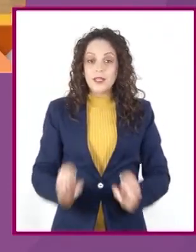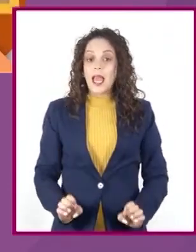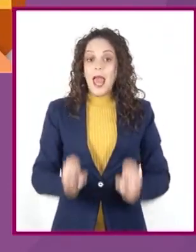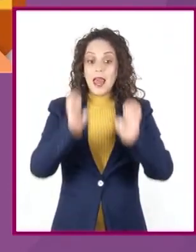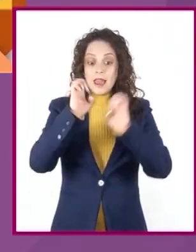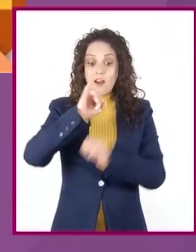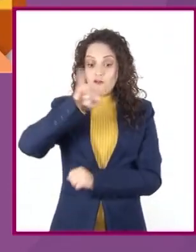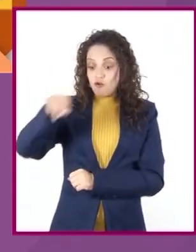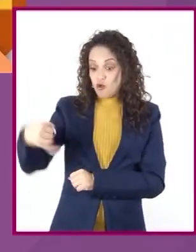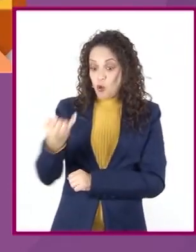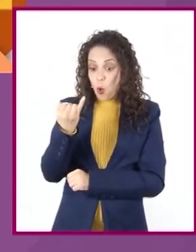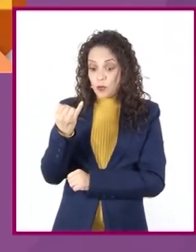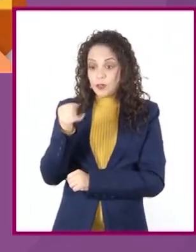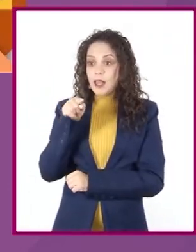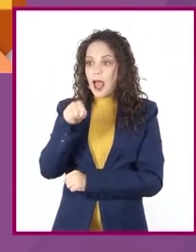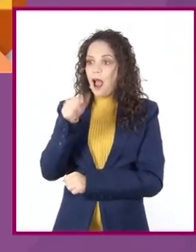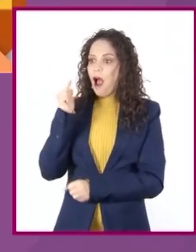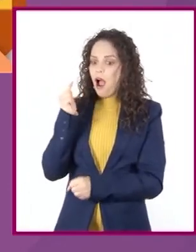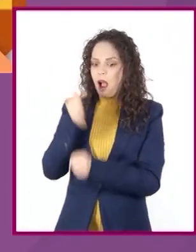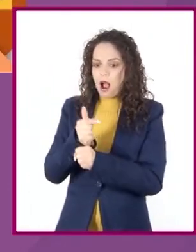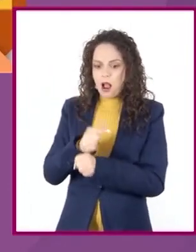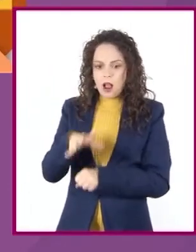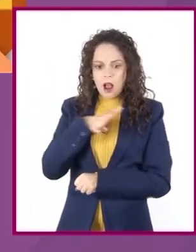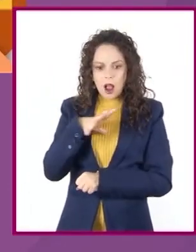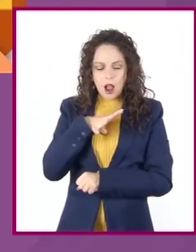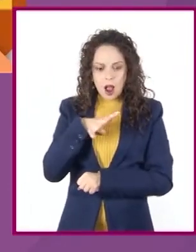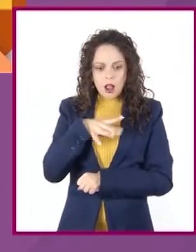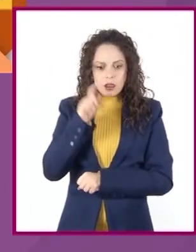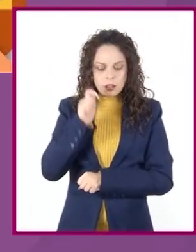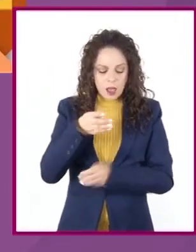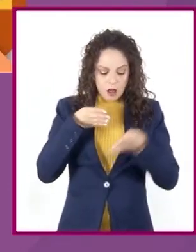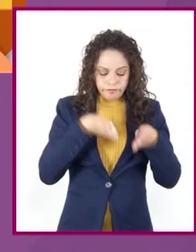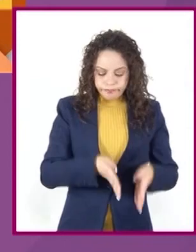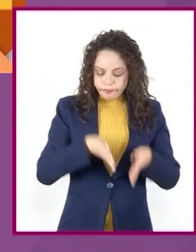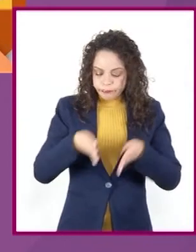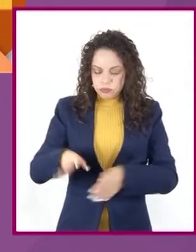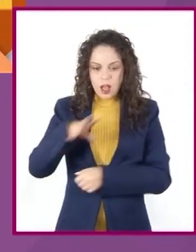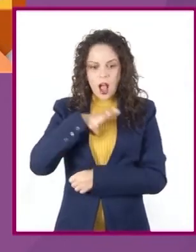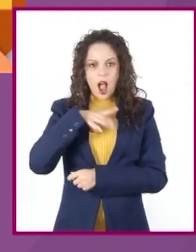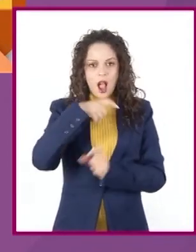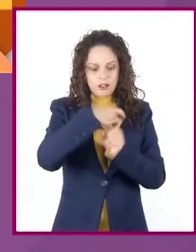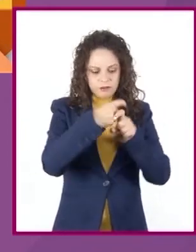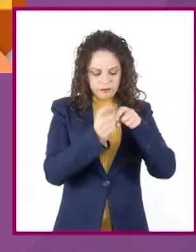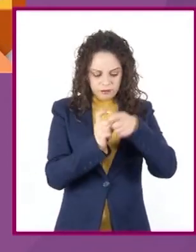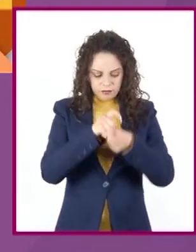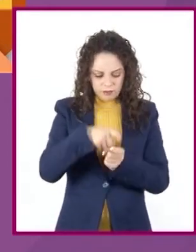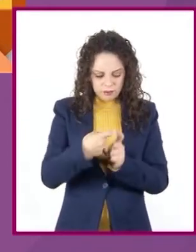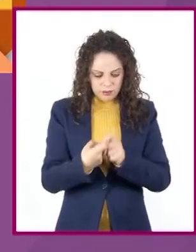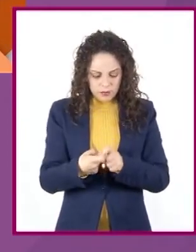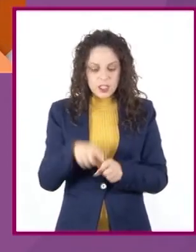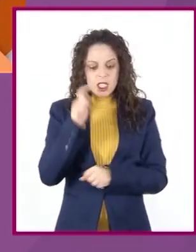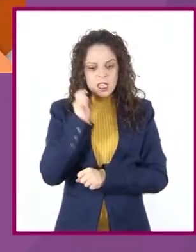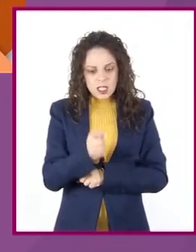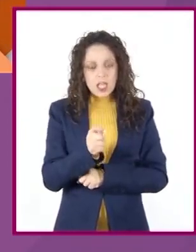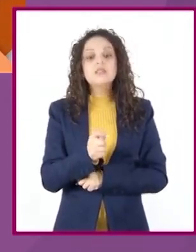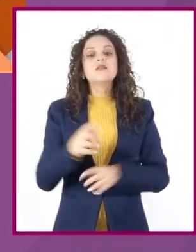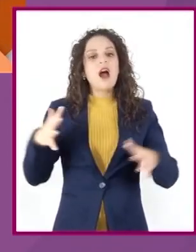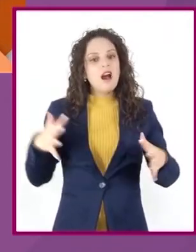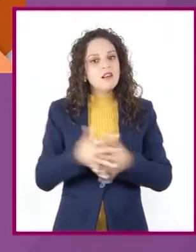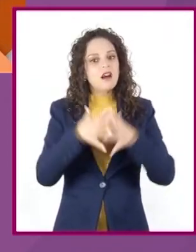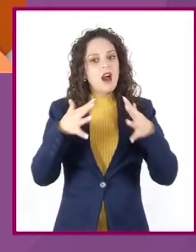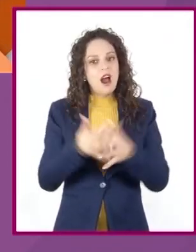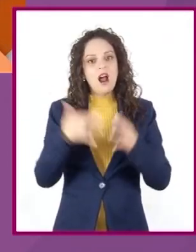En él se encontraron lápidas que tenían registros escritos de guerras y conquistas.